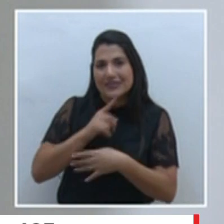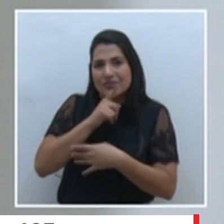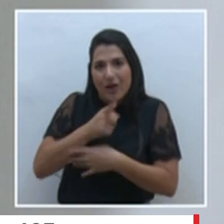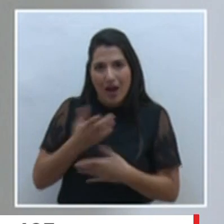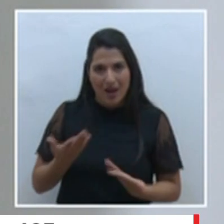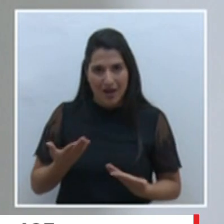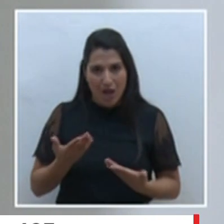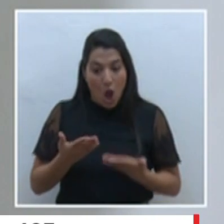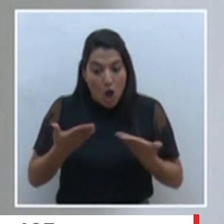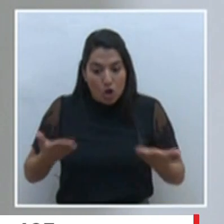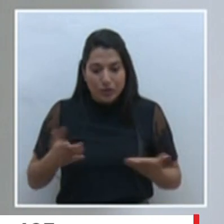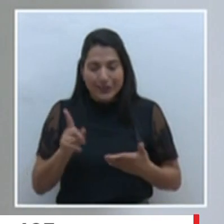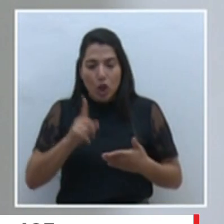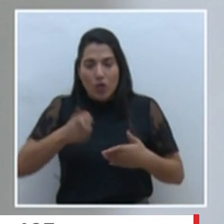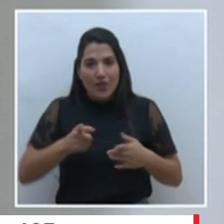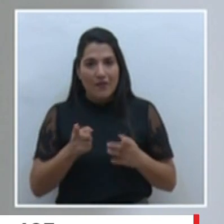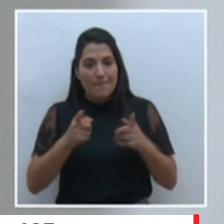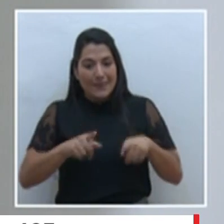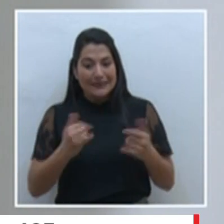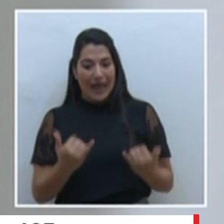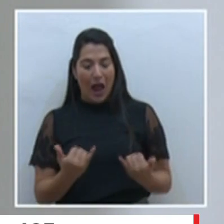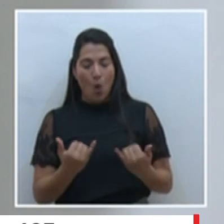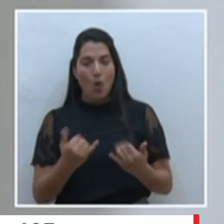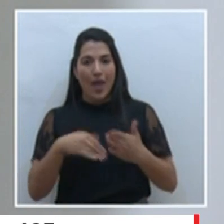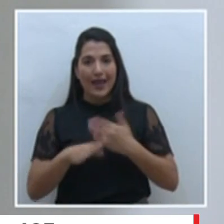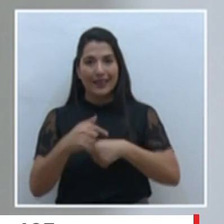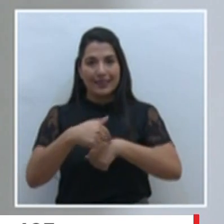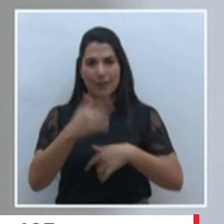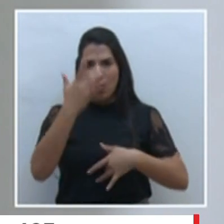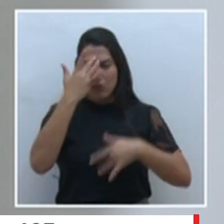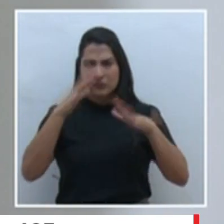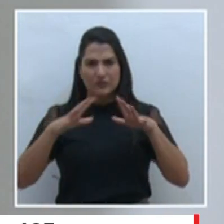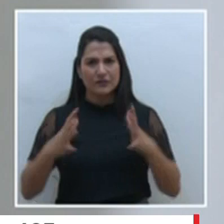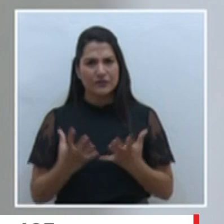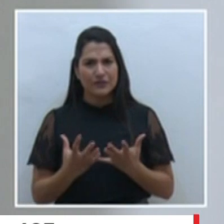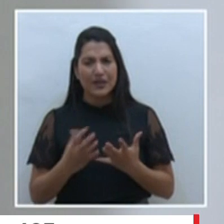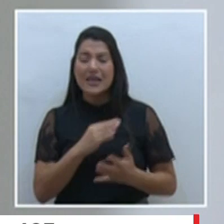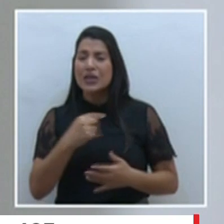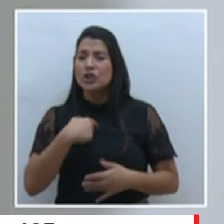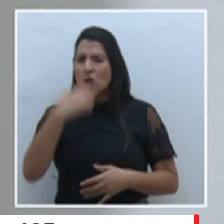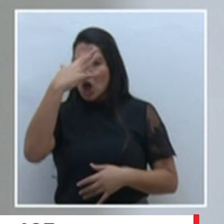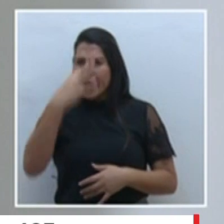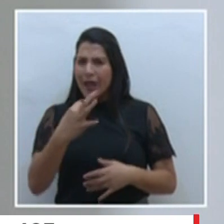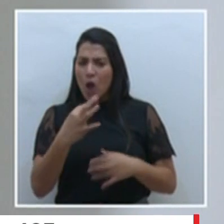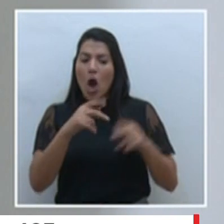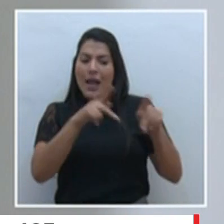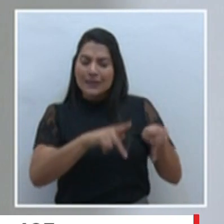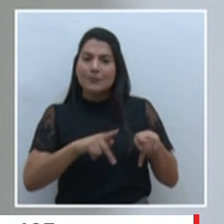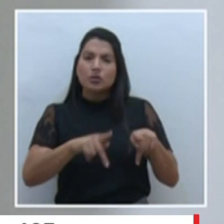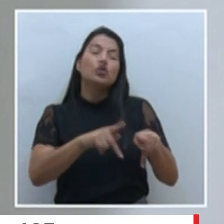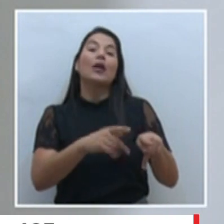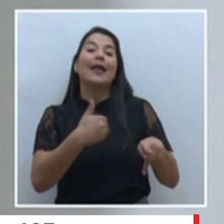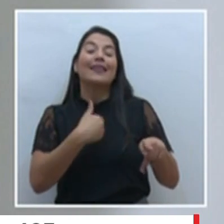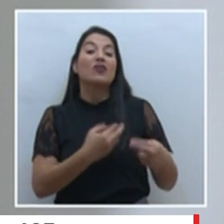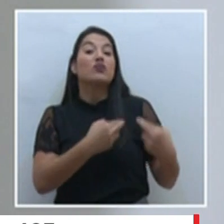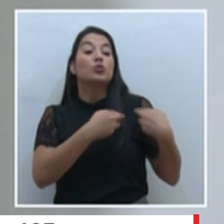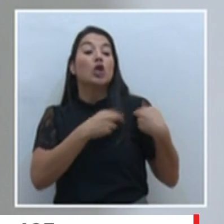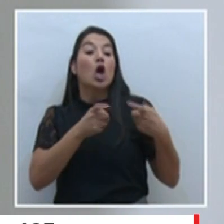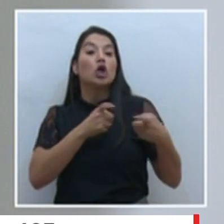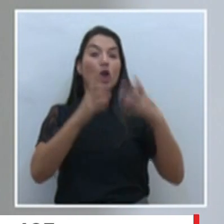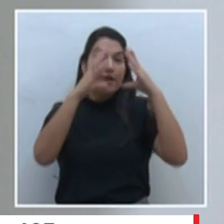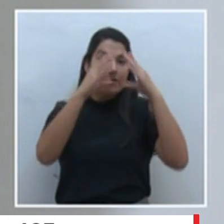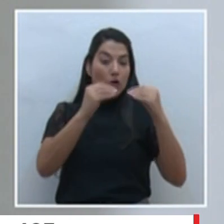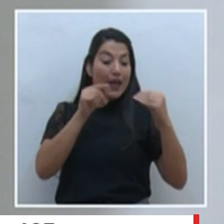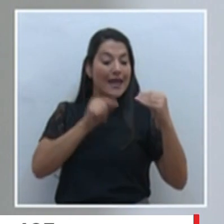cosas que no deberían estarse presentando en medio de una pandemia, y yo pienso que las personas que están a cargo de esta información son personas que han sido